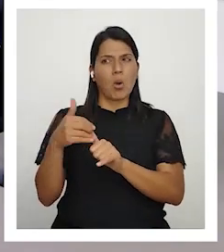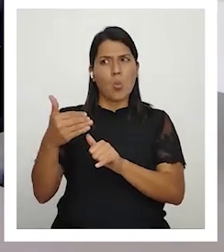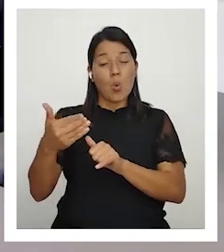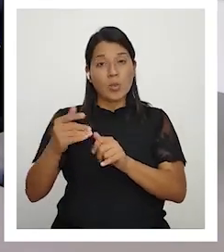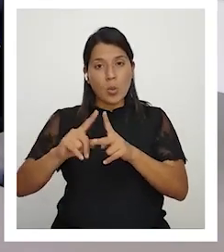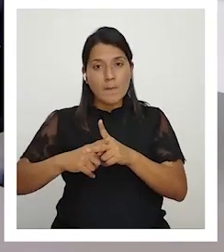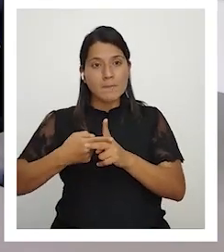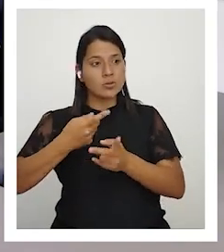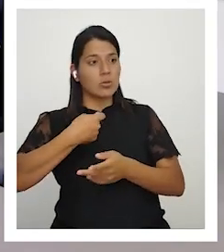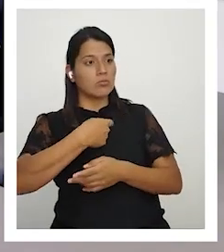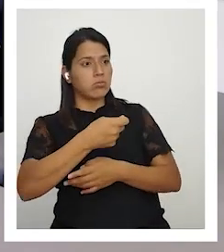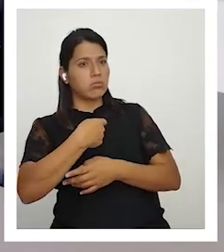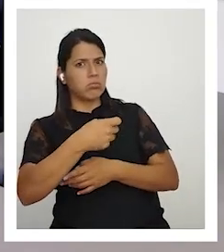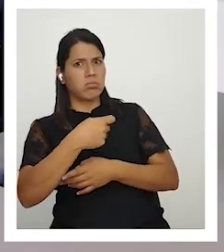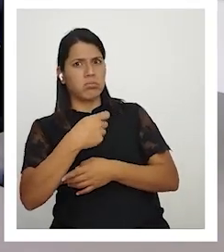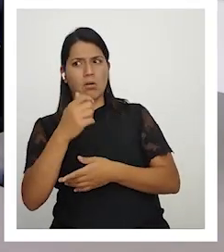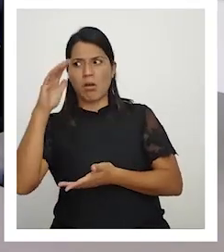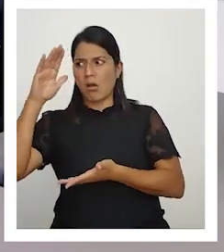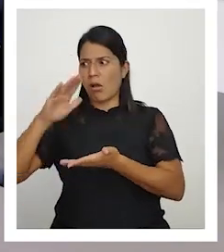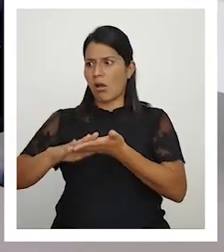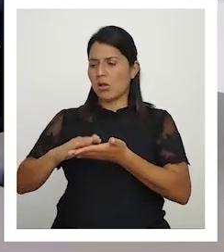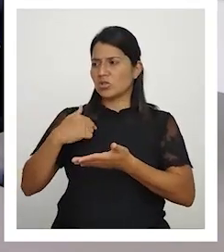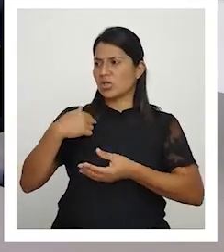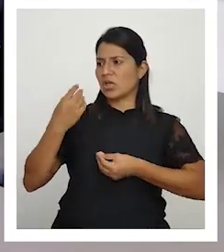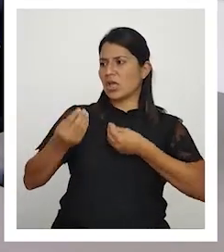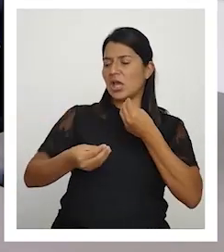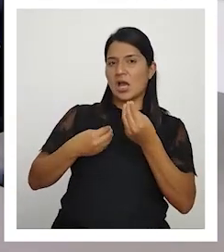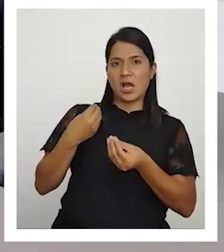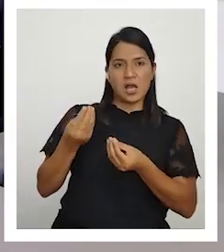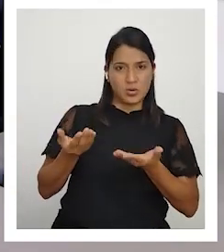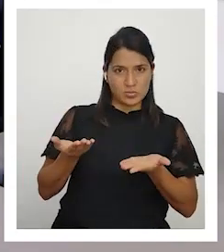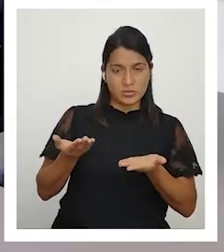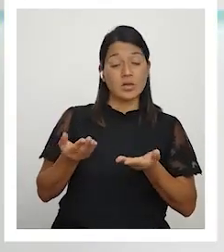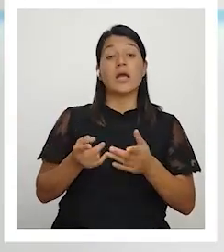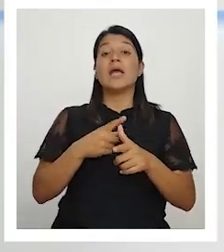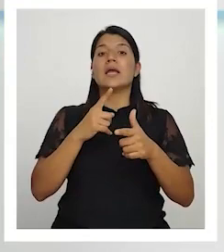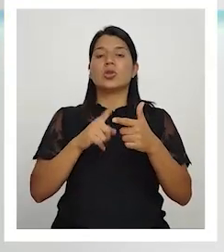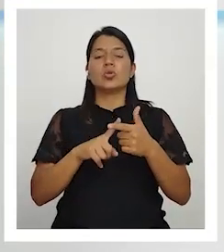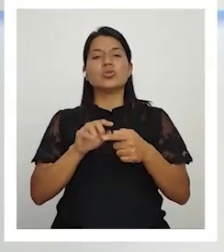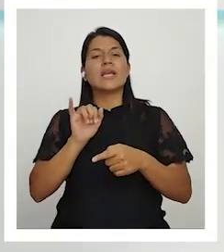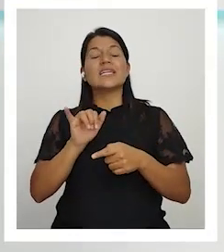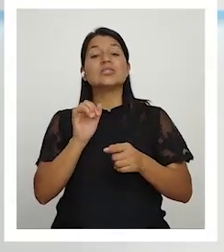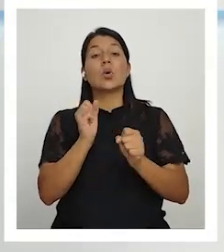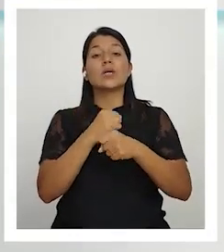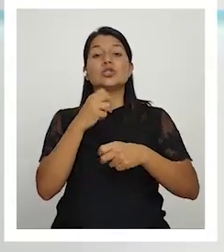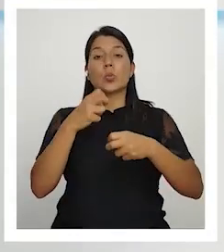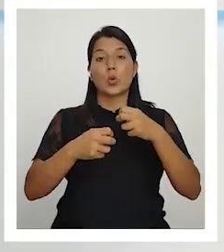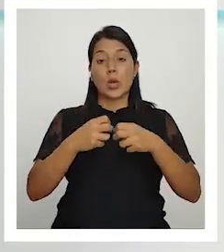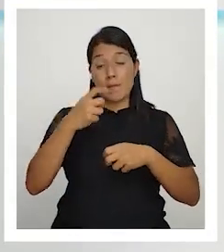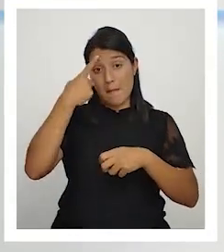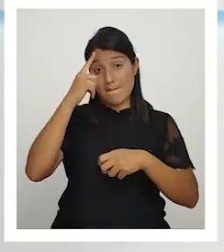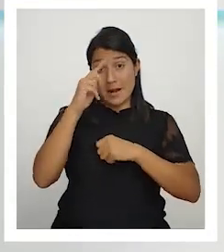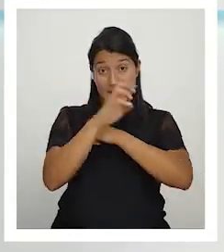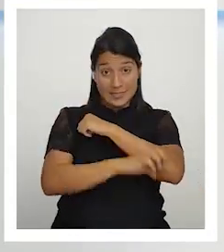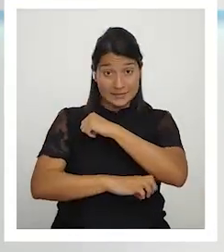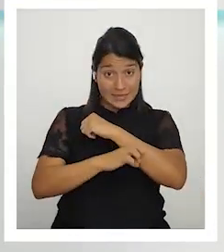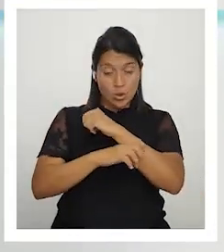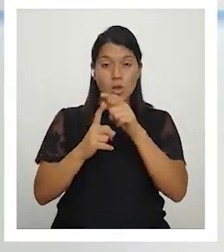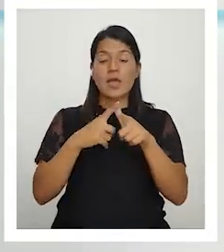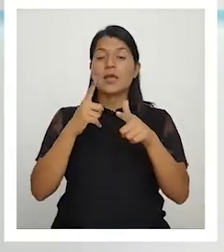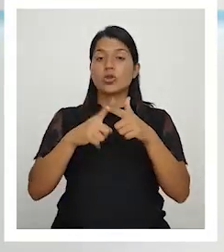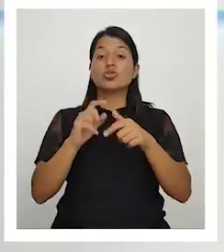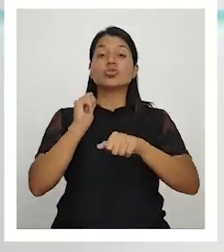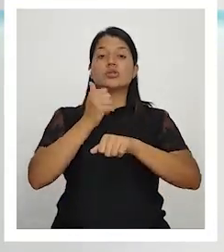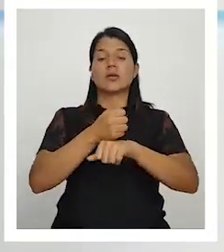no había fondo y dijo, ¿de dónde saco? Ahora entonces saco esta bolsa y así ha venido. Entonces eso le ha creado un problema al Estado. Entonces se crea el régimen